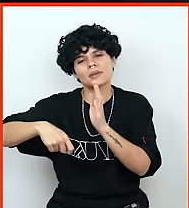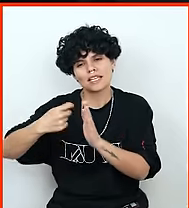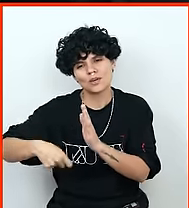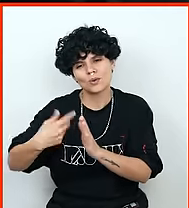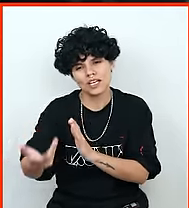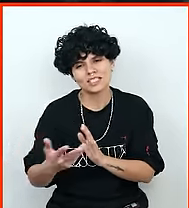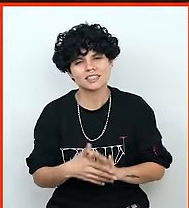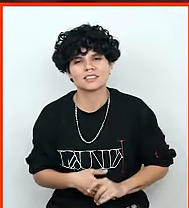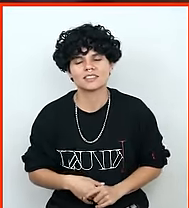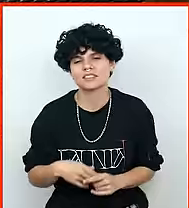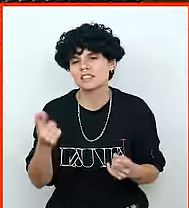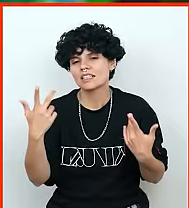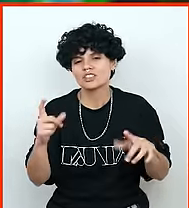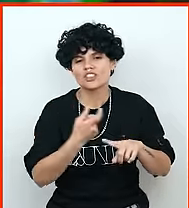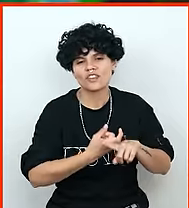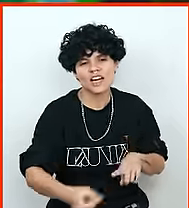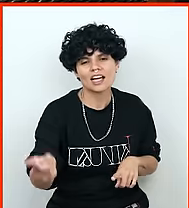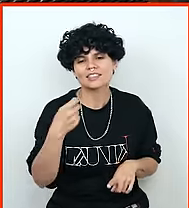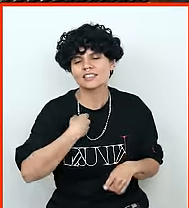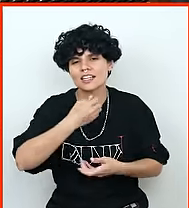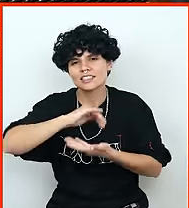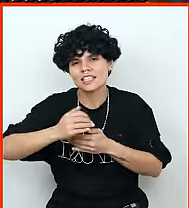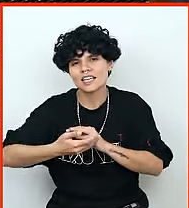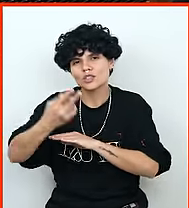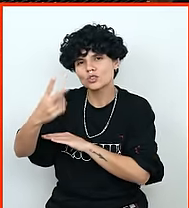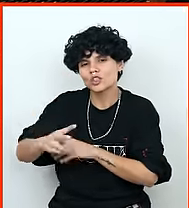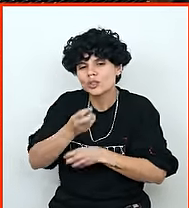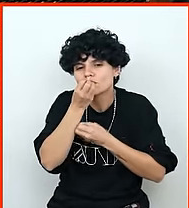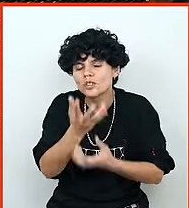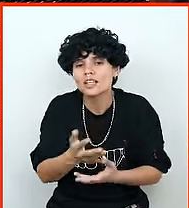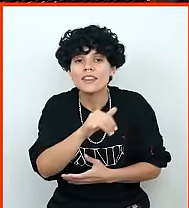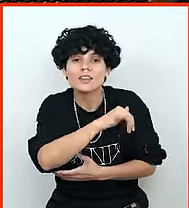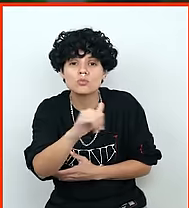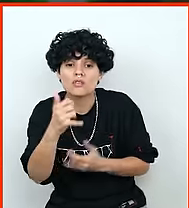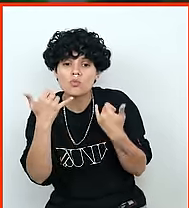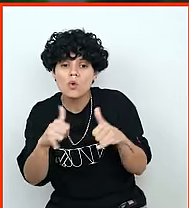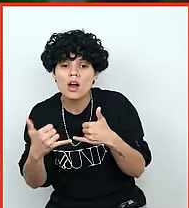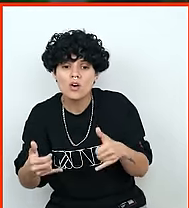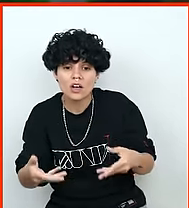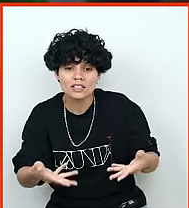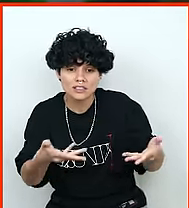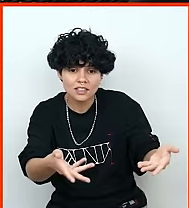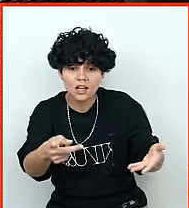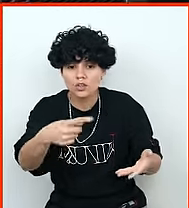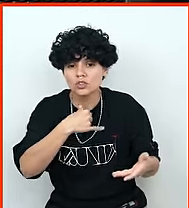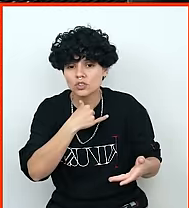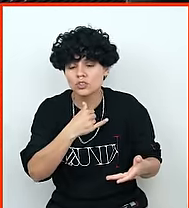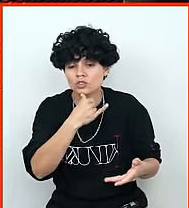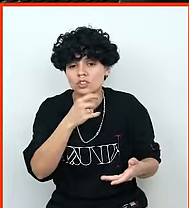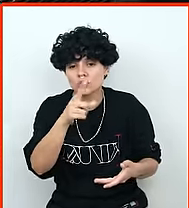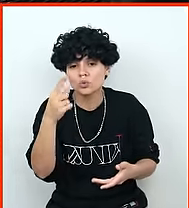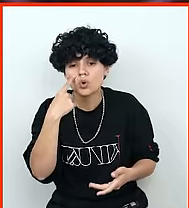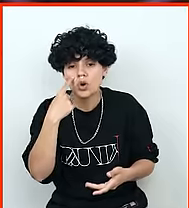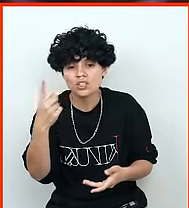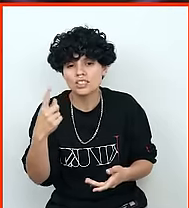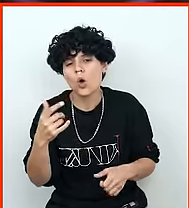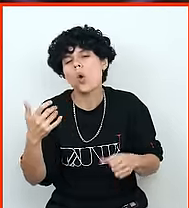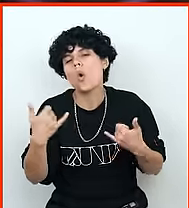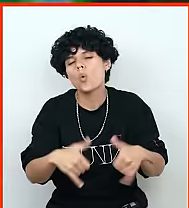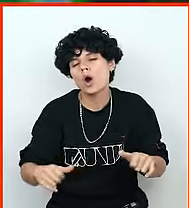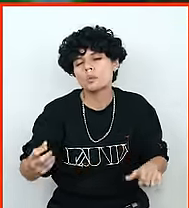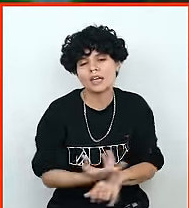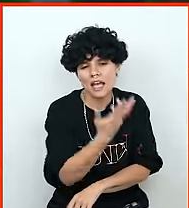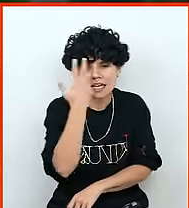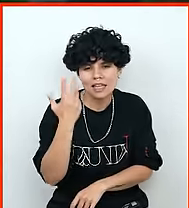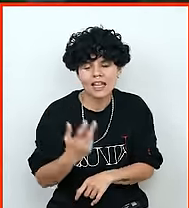venganza. Para los fanáticos, ¿ah? ¿Eh? Oye, tengo más. En algún minuto vamos a jugar este juego, que es muy bueno, weón. No sé si tú lo jugás. Un juego de mierda.